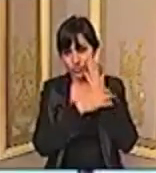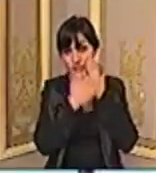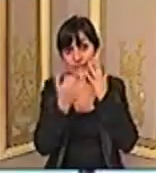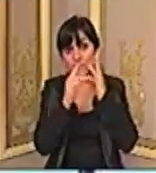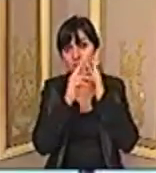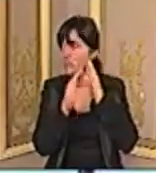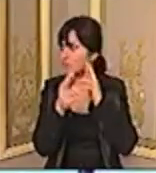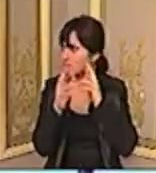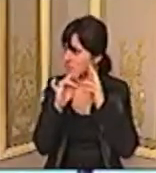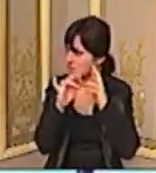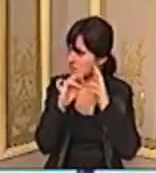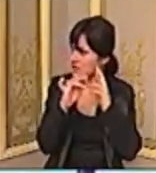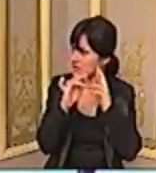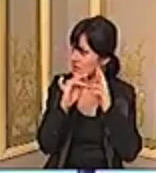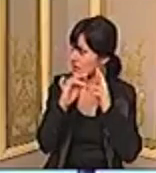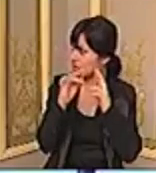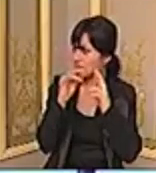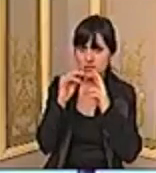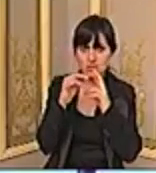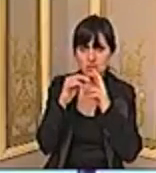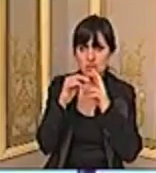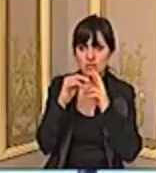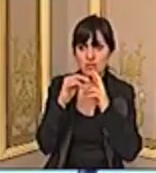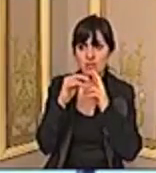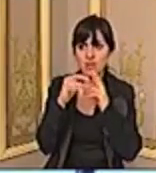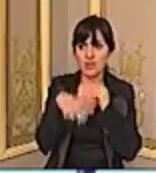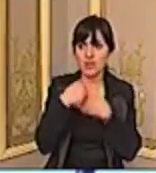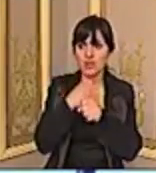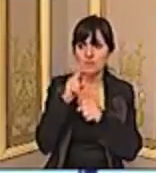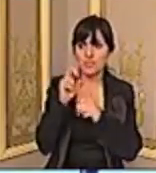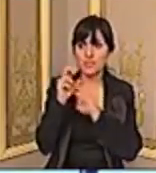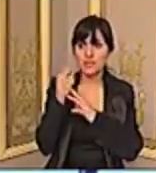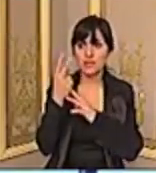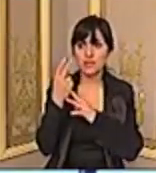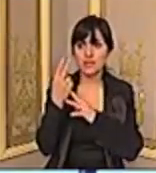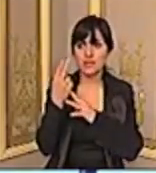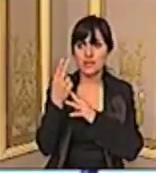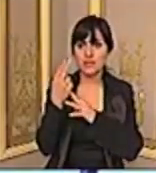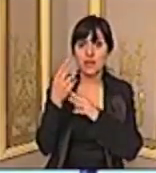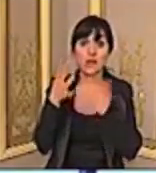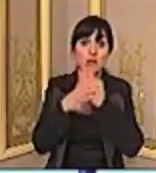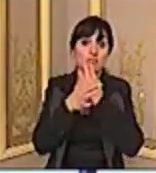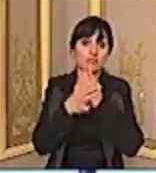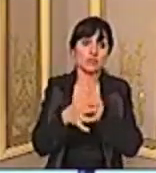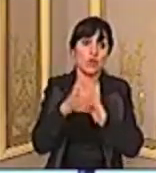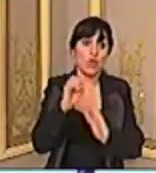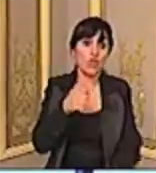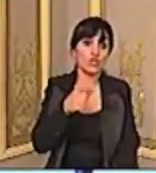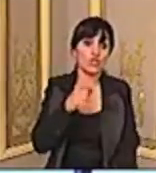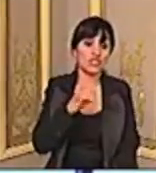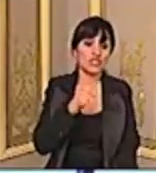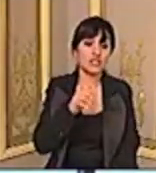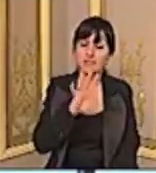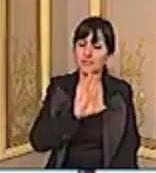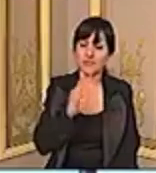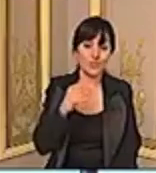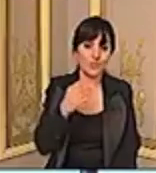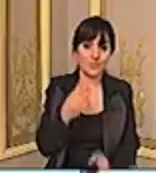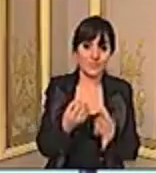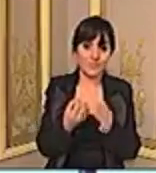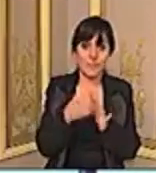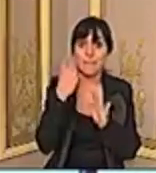si es más o menos así secretario Esperamos que que los xochitlán ya no aparezca en el primer lugar